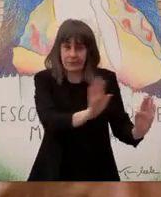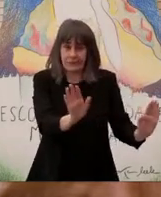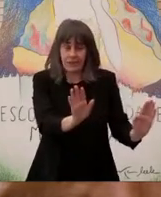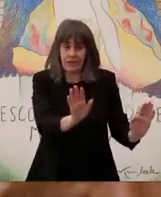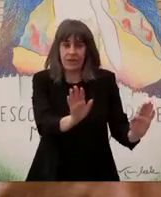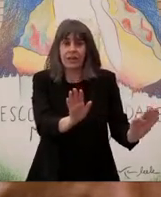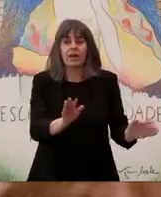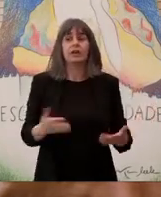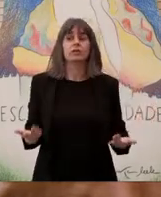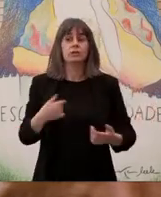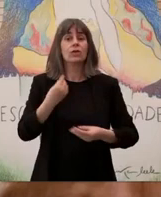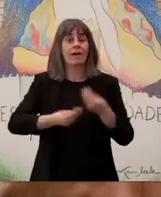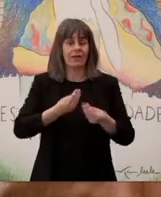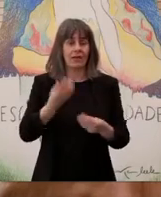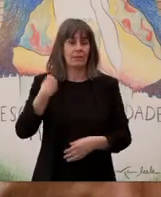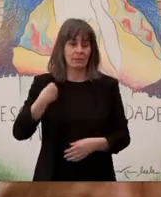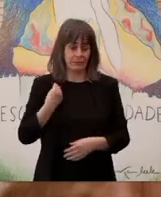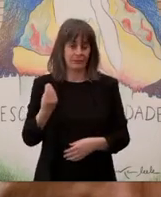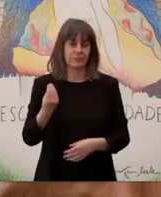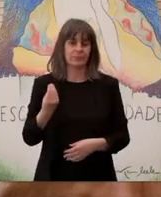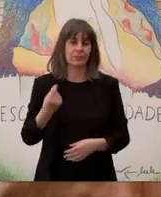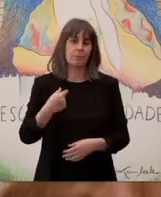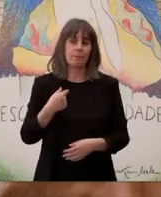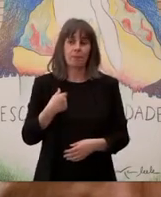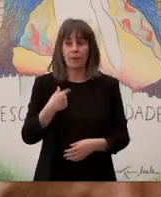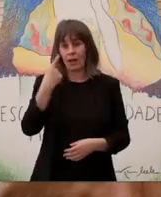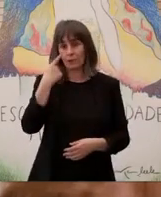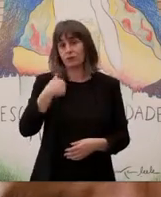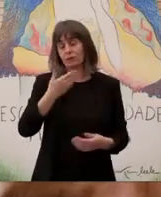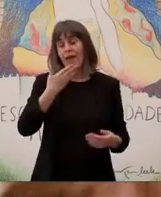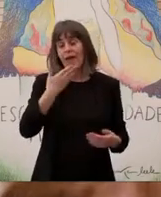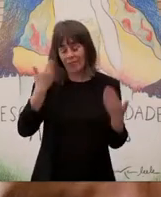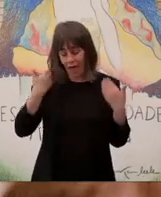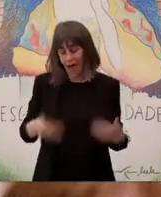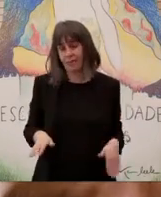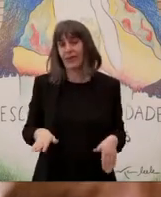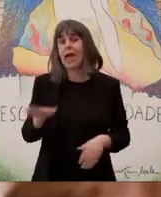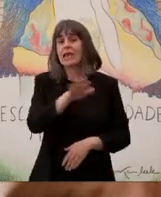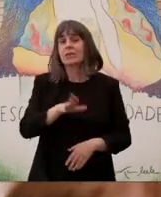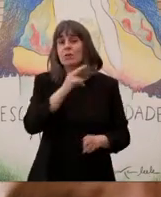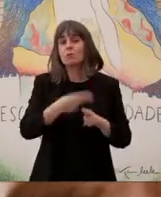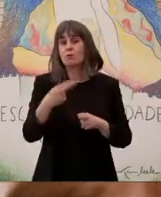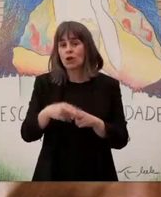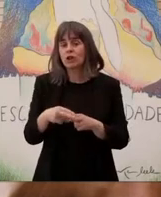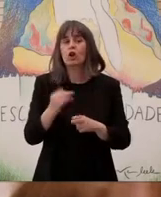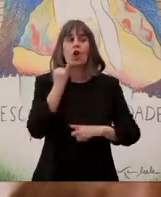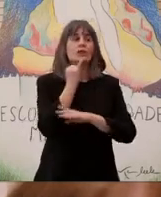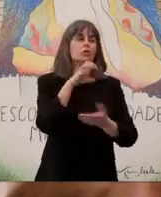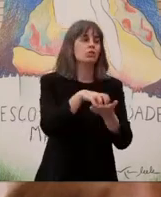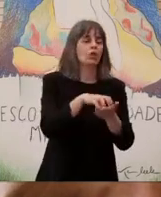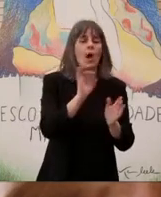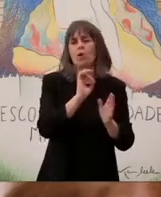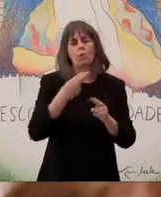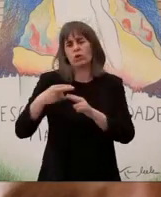remedio entonces tengo que facia cuando llegaba Claro comprendedores que puede dar en espacios políticos no solo institucionales sino un político